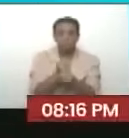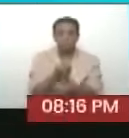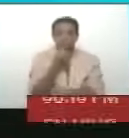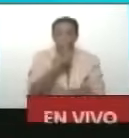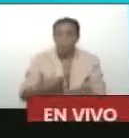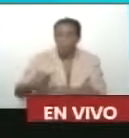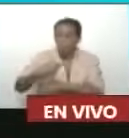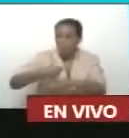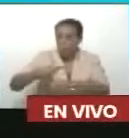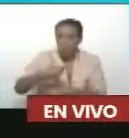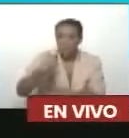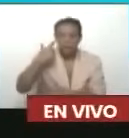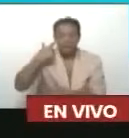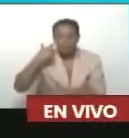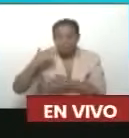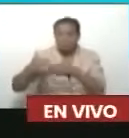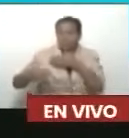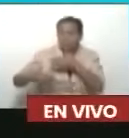Y fuimos cabalgando.